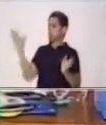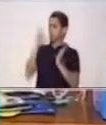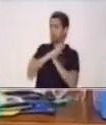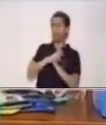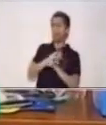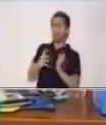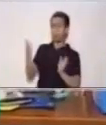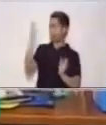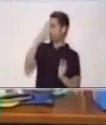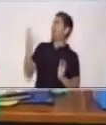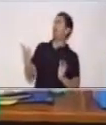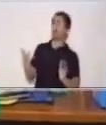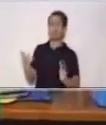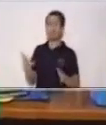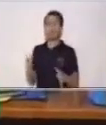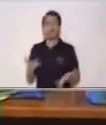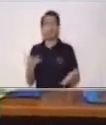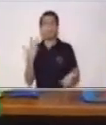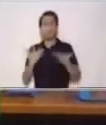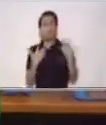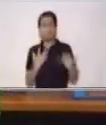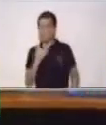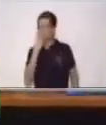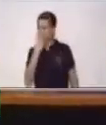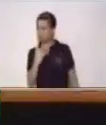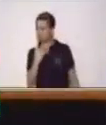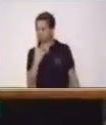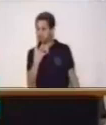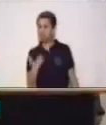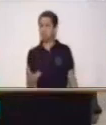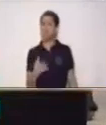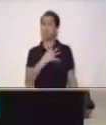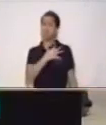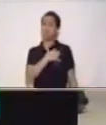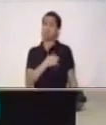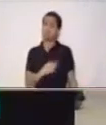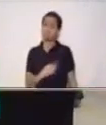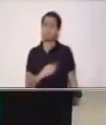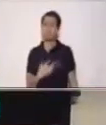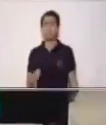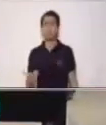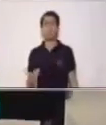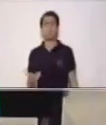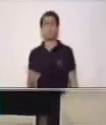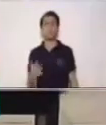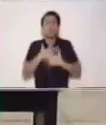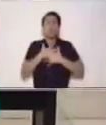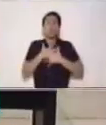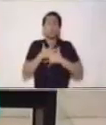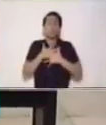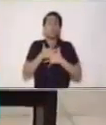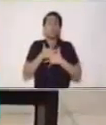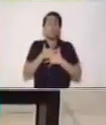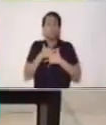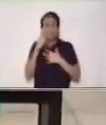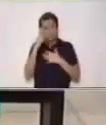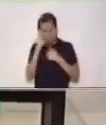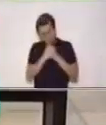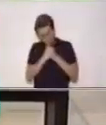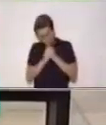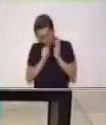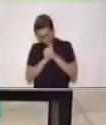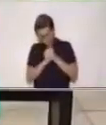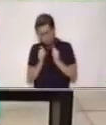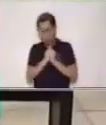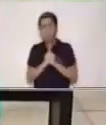Pudo haber sentido enojo, se pudo haber sentido triste, asustado, preocupado,